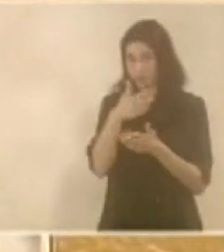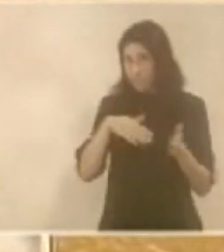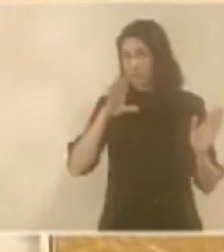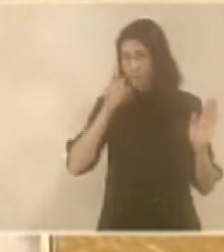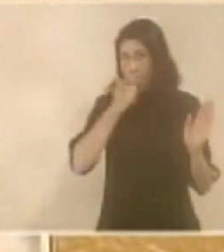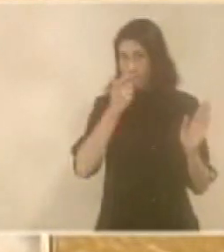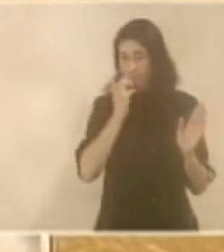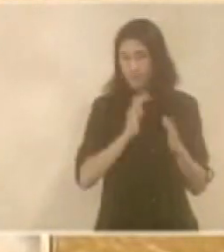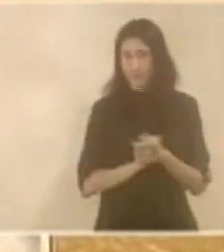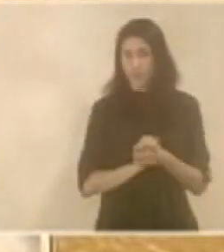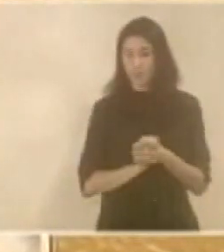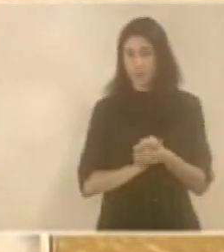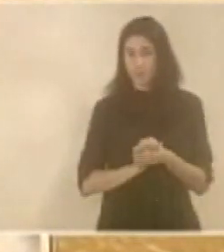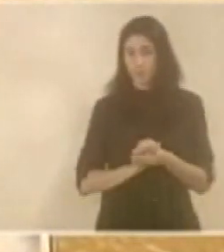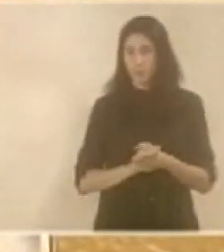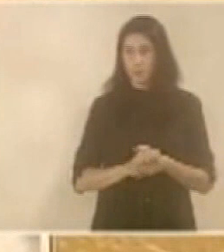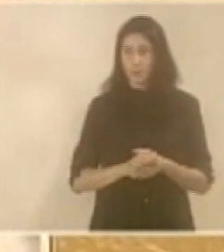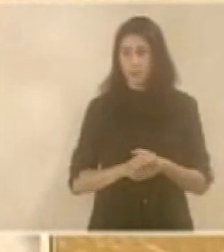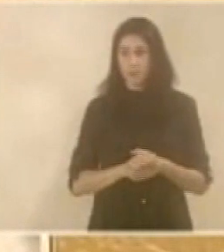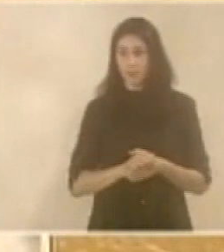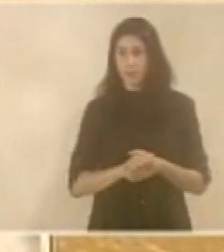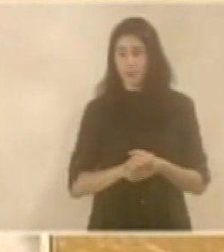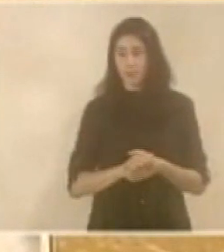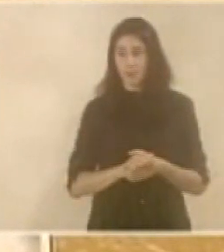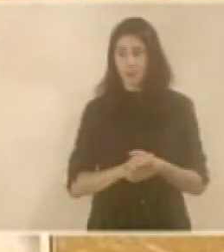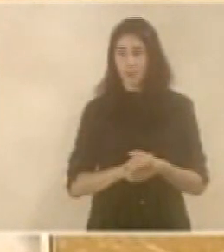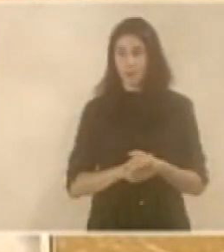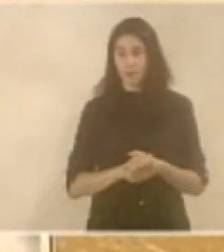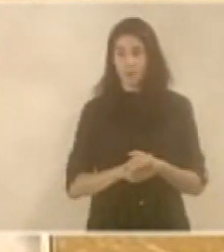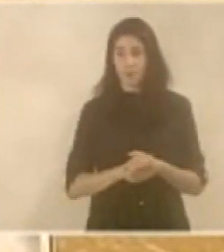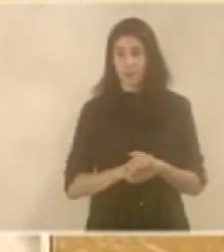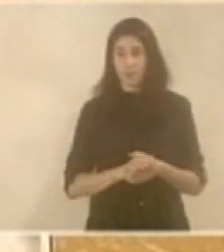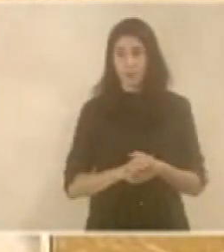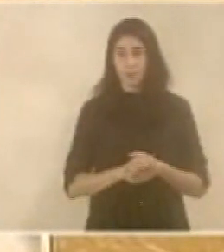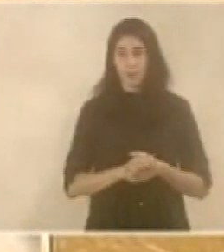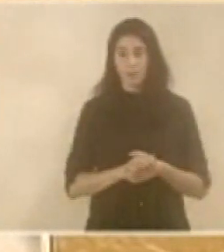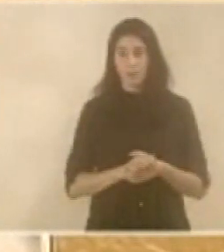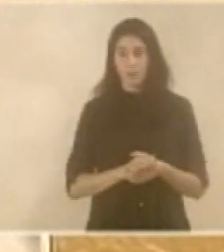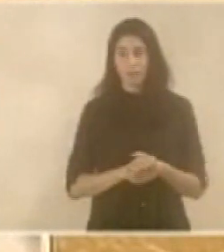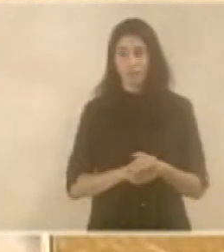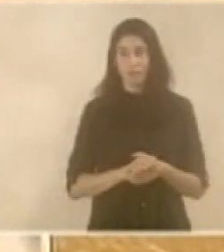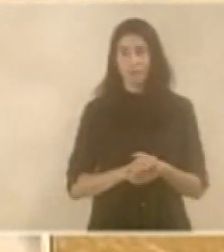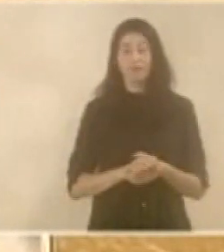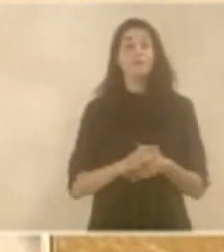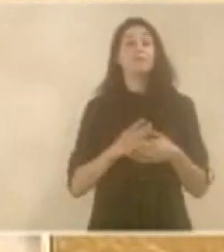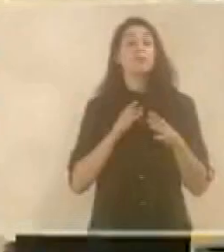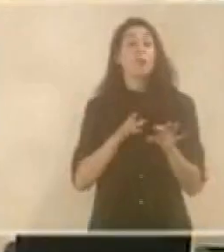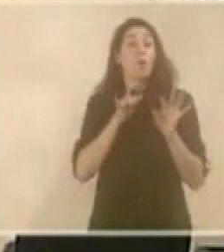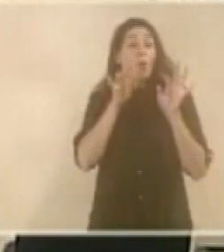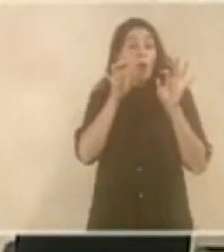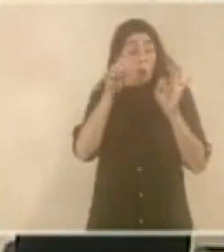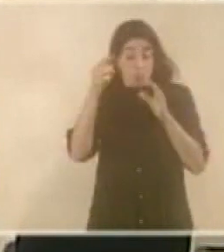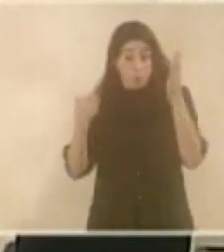esta plaza de armas, se convirtió un mes de agosto de 1824 en el objetivo de ataque de un grupo de